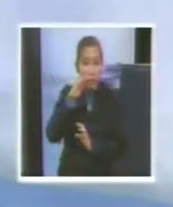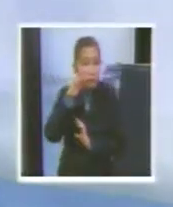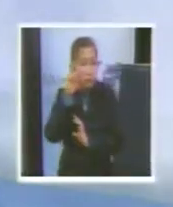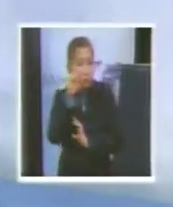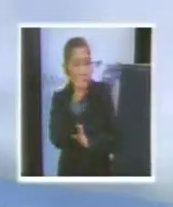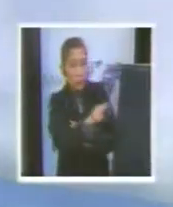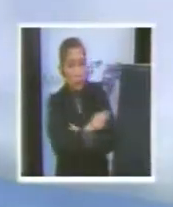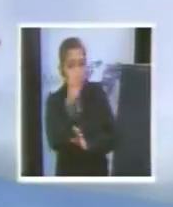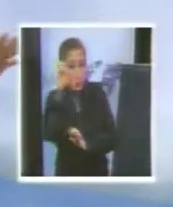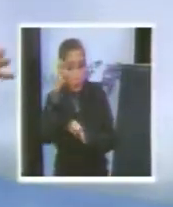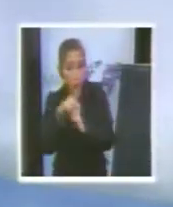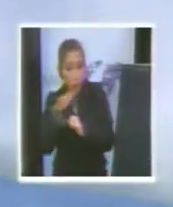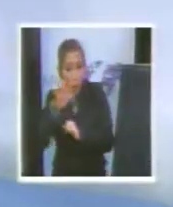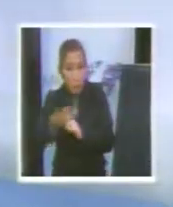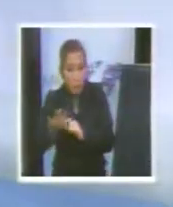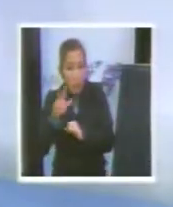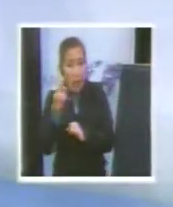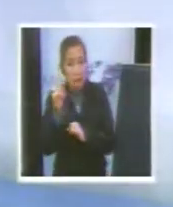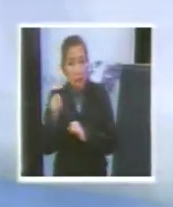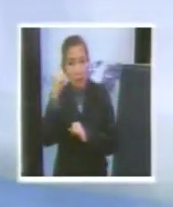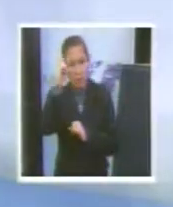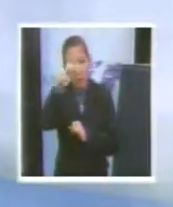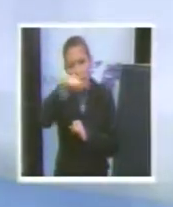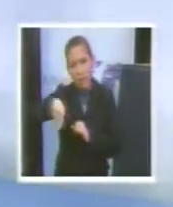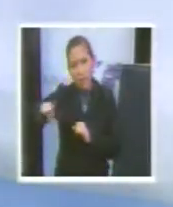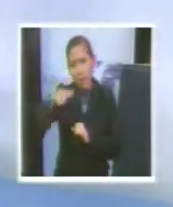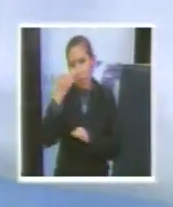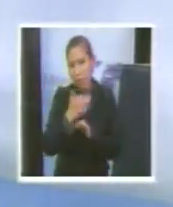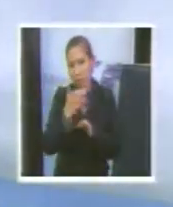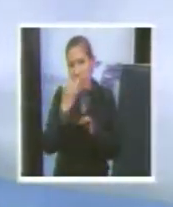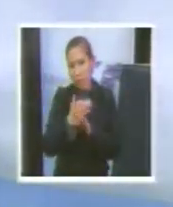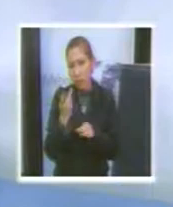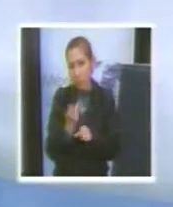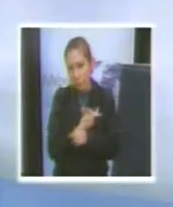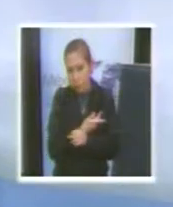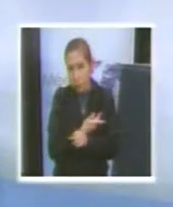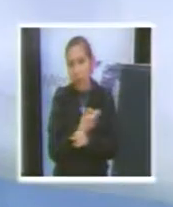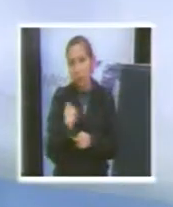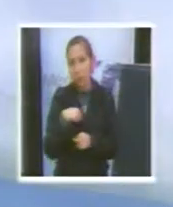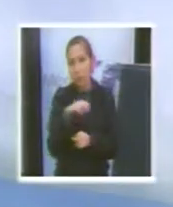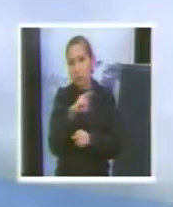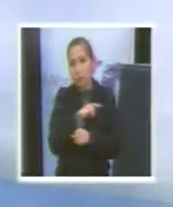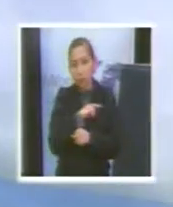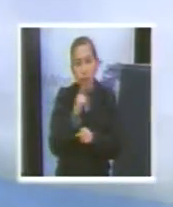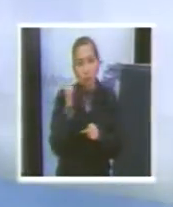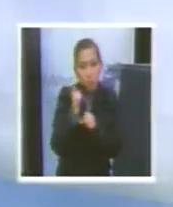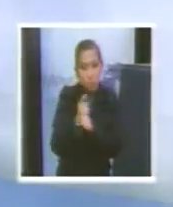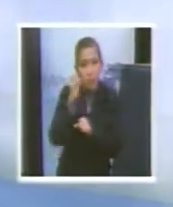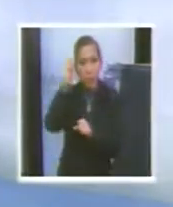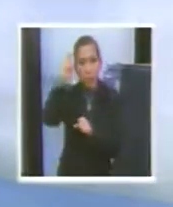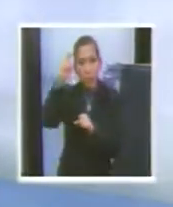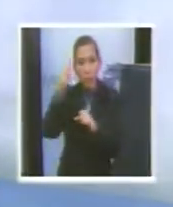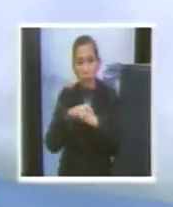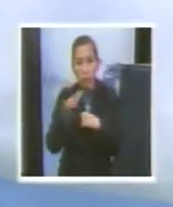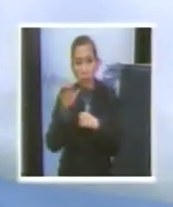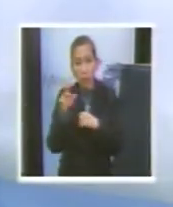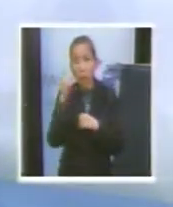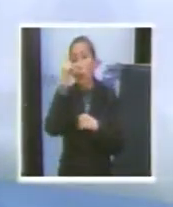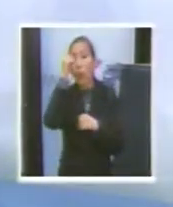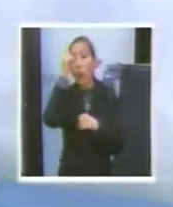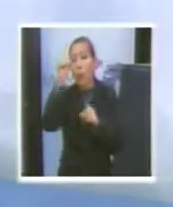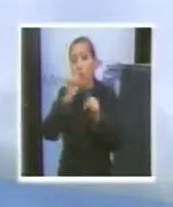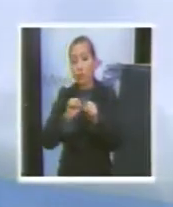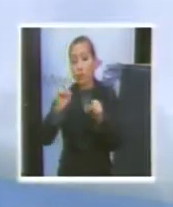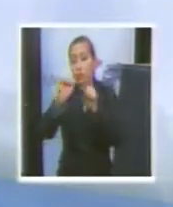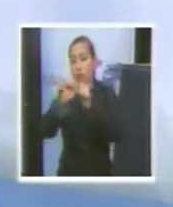a Europa y a pesar de estas dificultades momentáneas, nosotros encontramos en Europa un